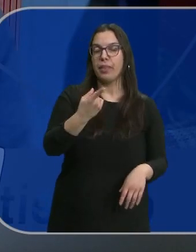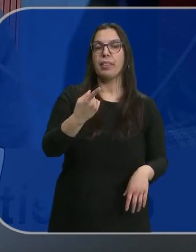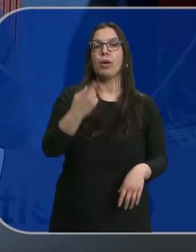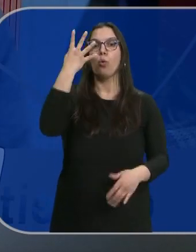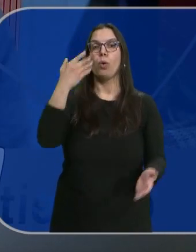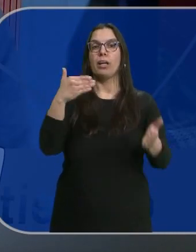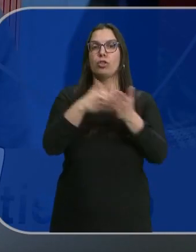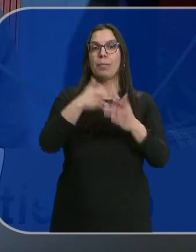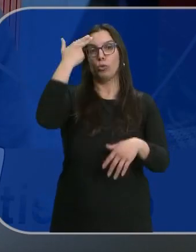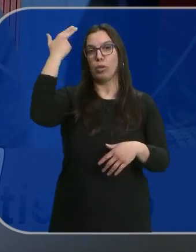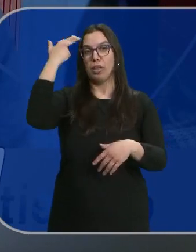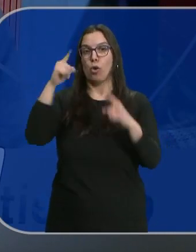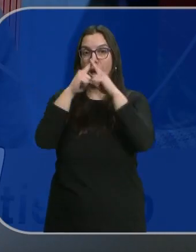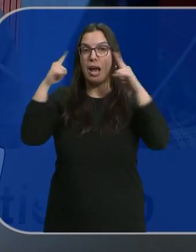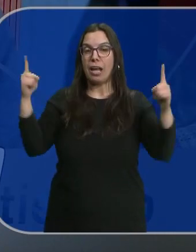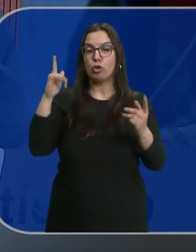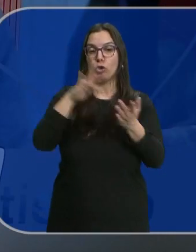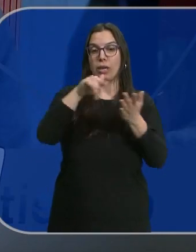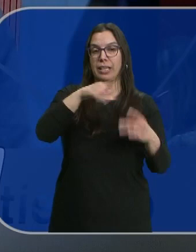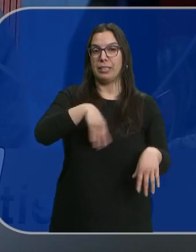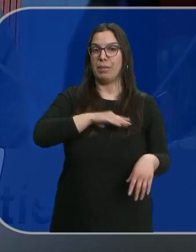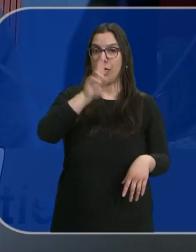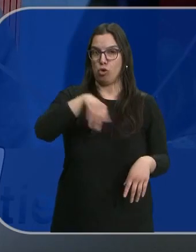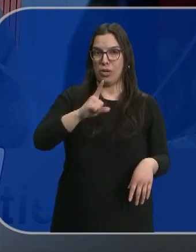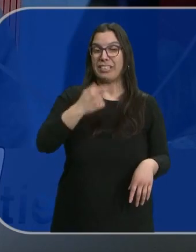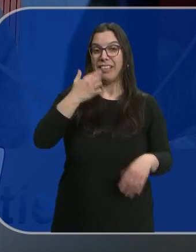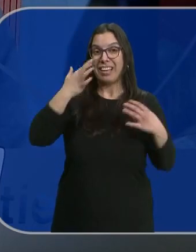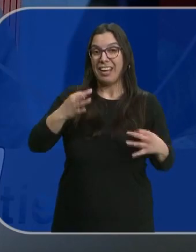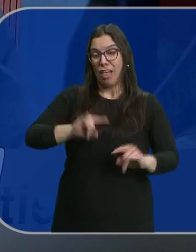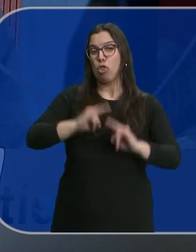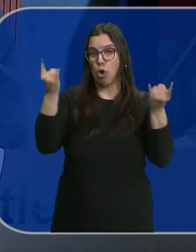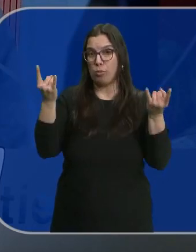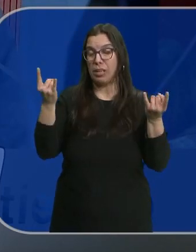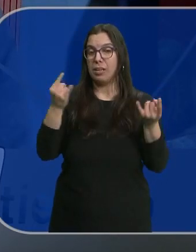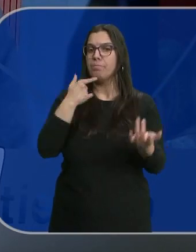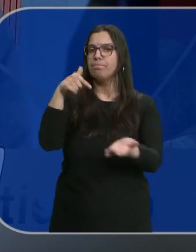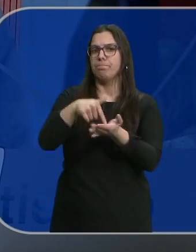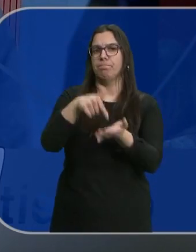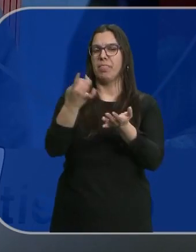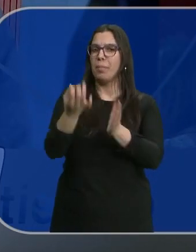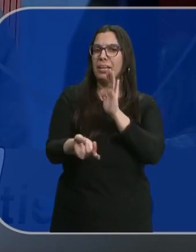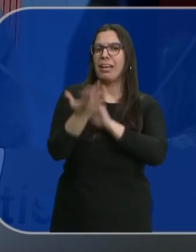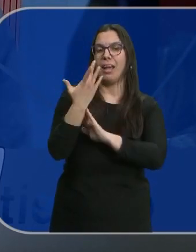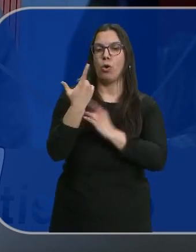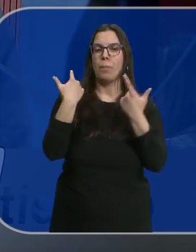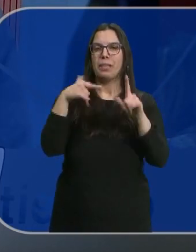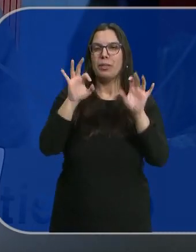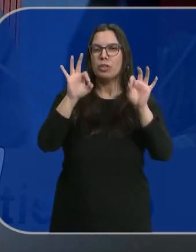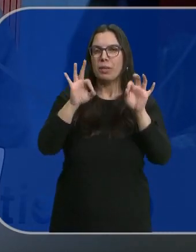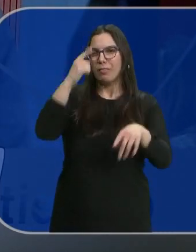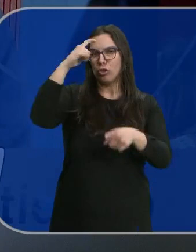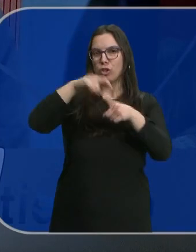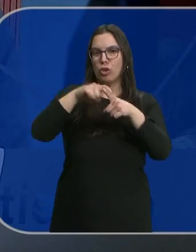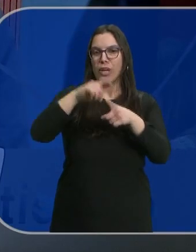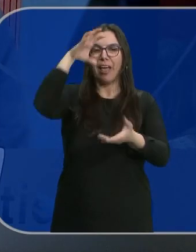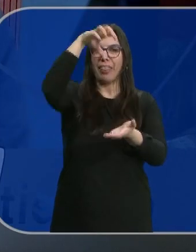son 4.000 los suicidios anuales que se producen en nuestro país. Eleva la cifra al doble. Reclama la creación de un departamento específico de psicología